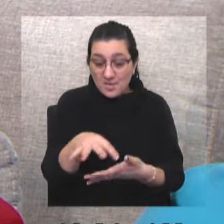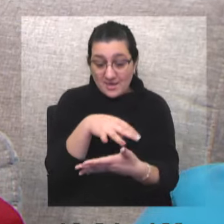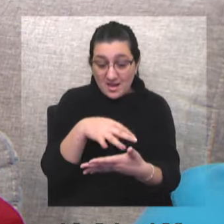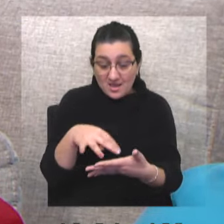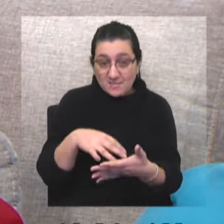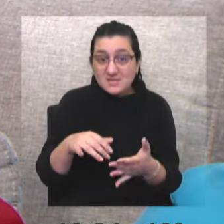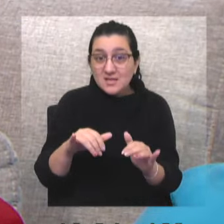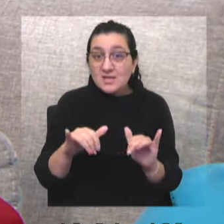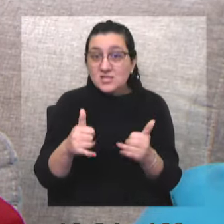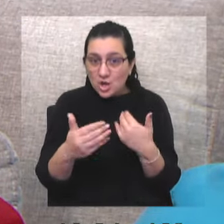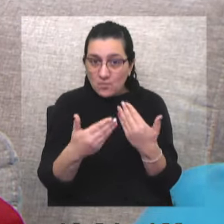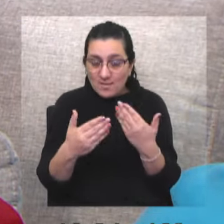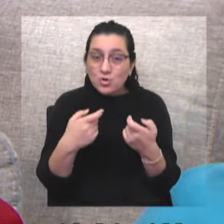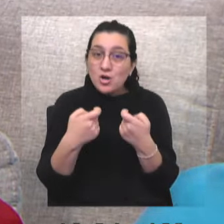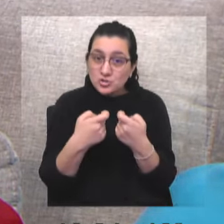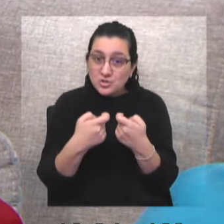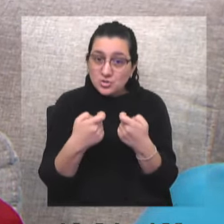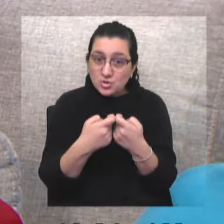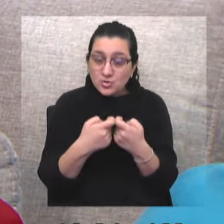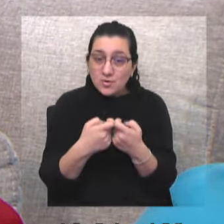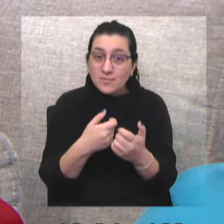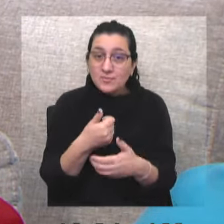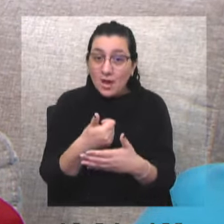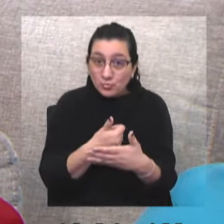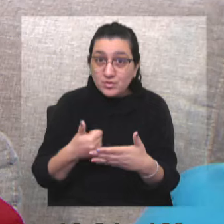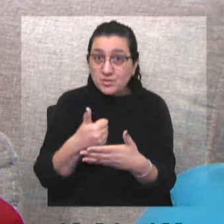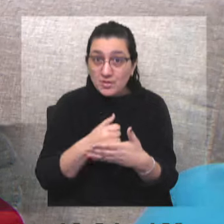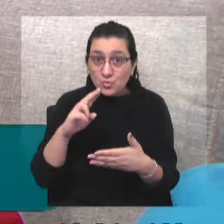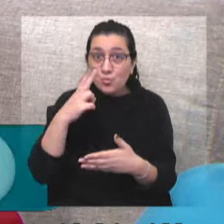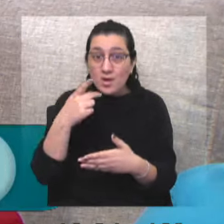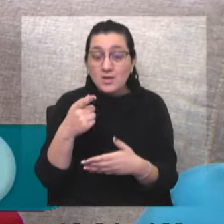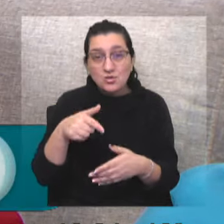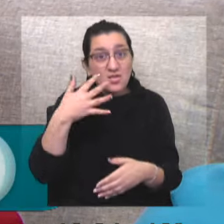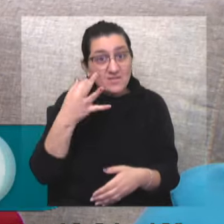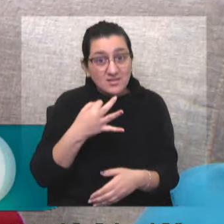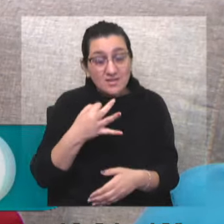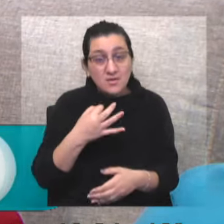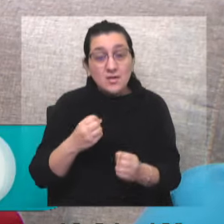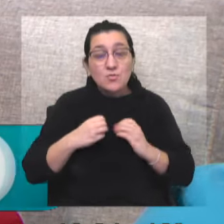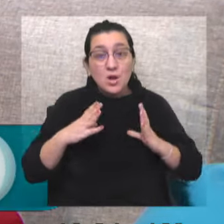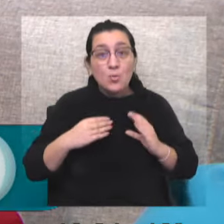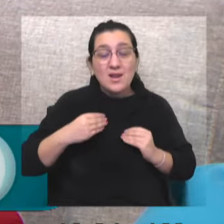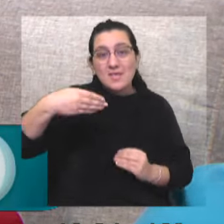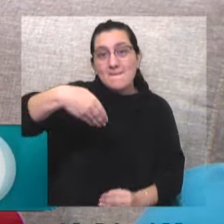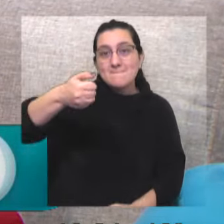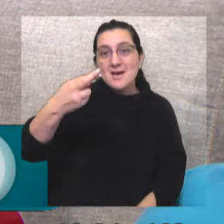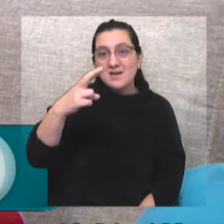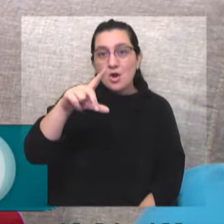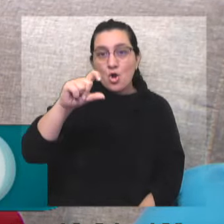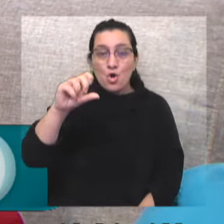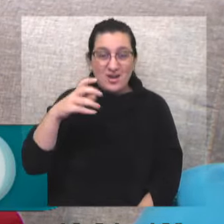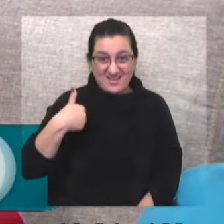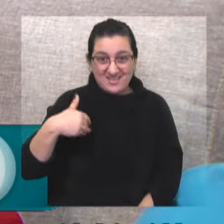mira que ya hablamos con la Asociación de Autistas del Uruguay, esto surge de un caso real de una escuela de Merlo, donde un grupo de